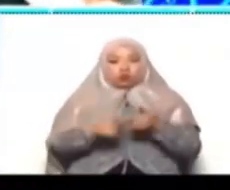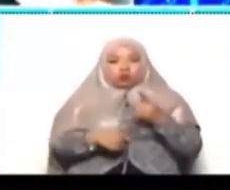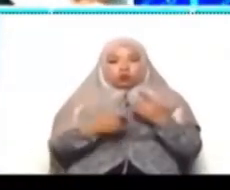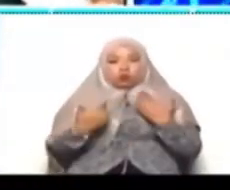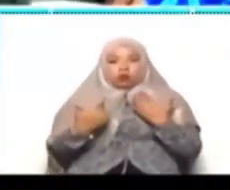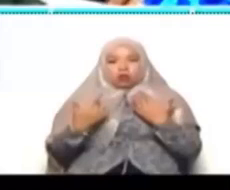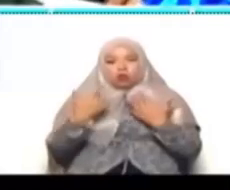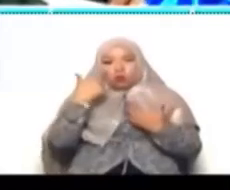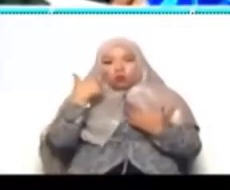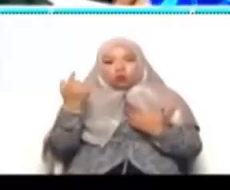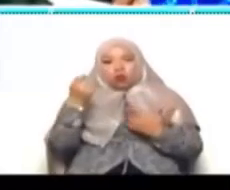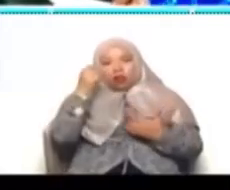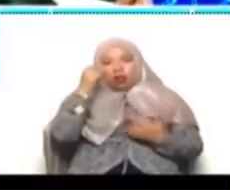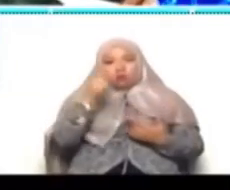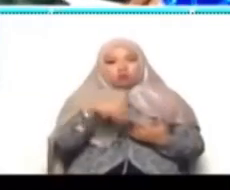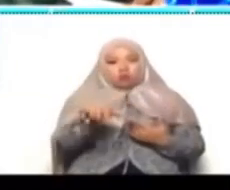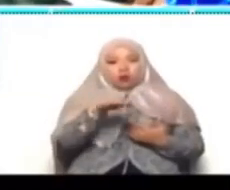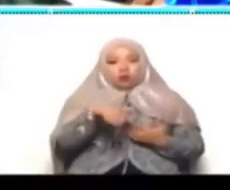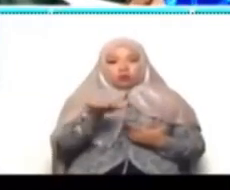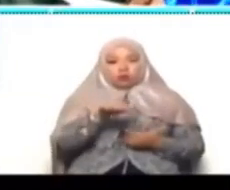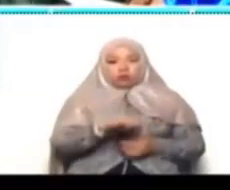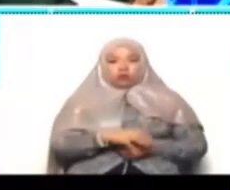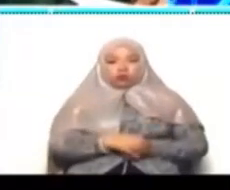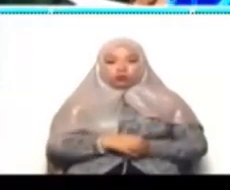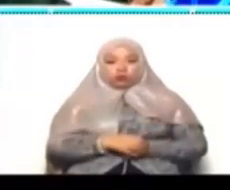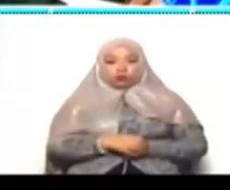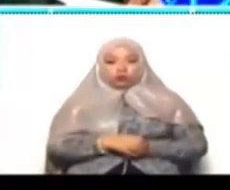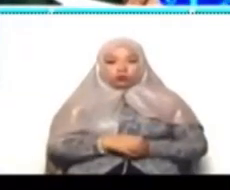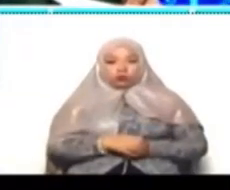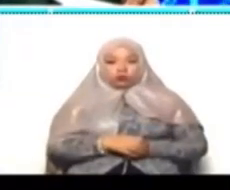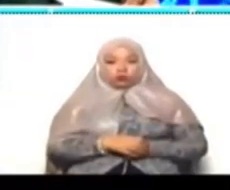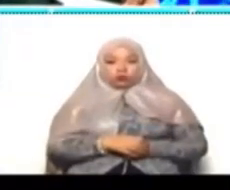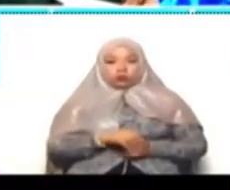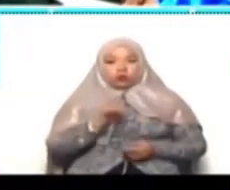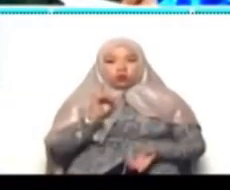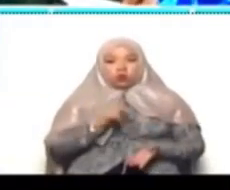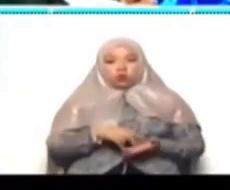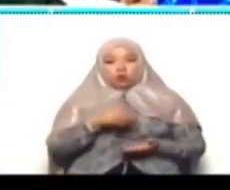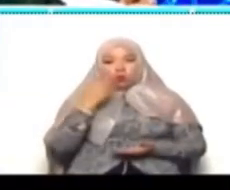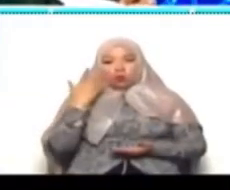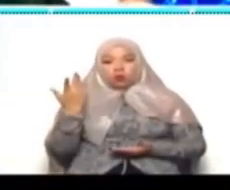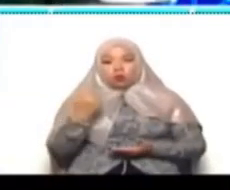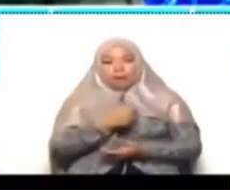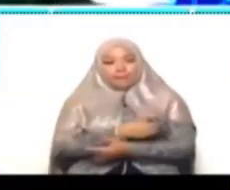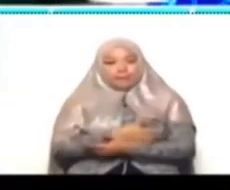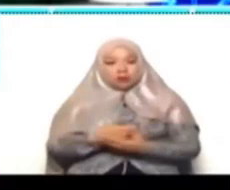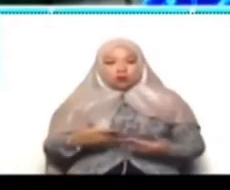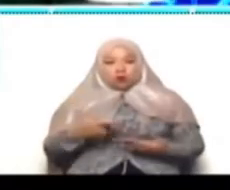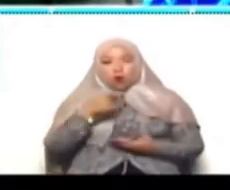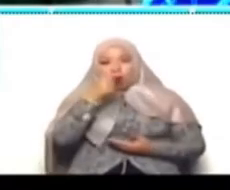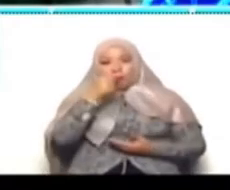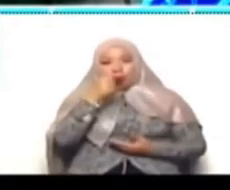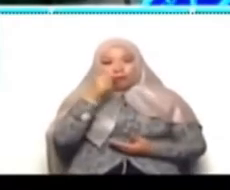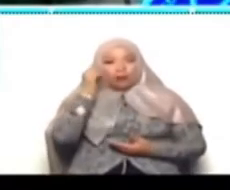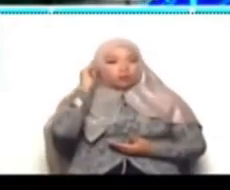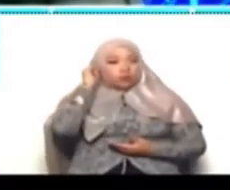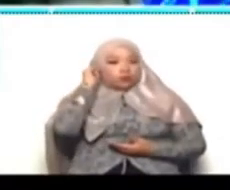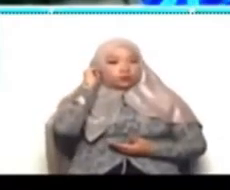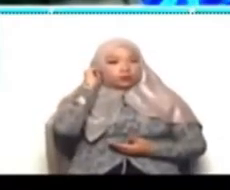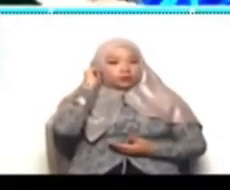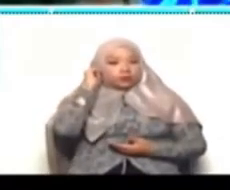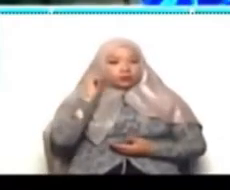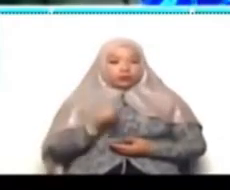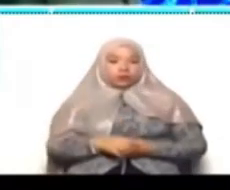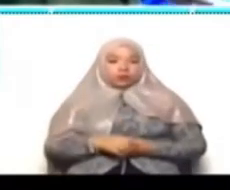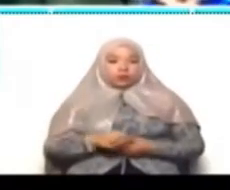todo, Miguel Ángel, al pueblo. Ojo a visor, millones de hombres y mujeres de